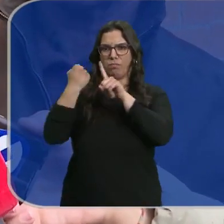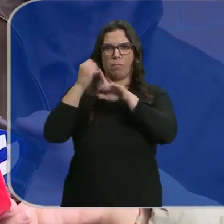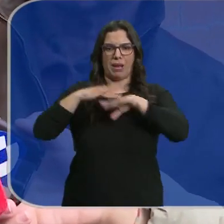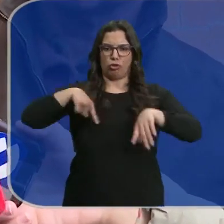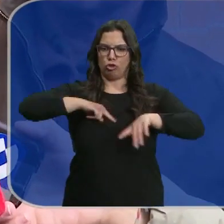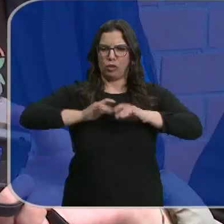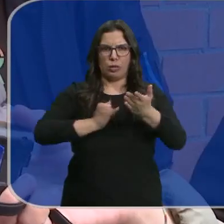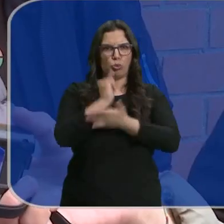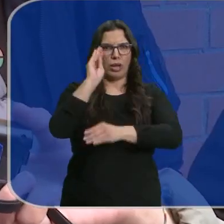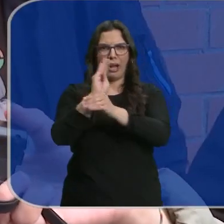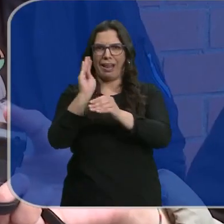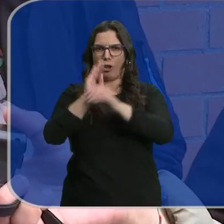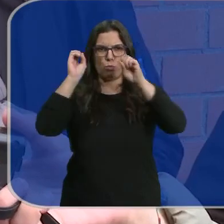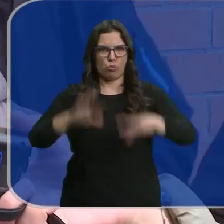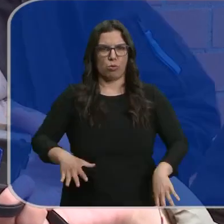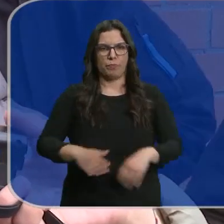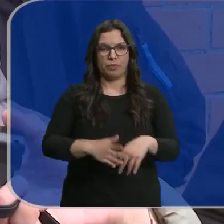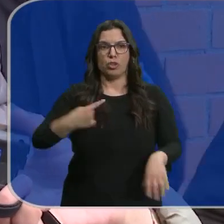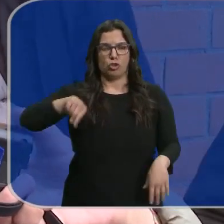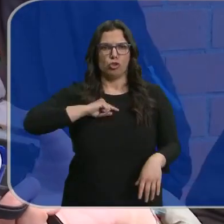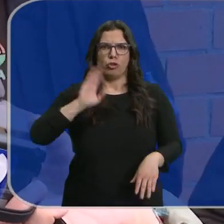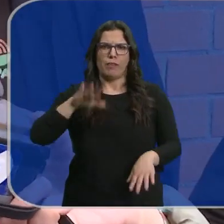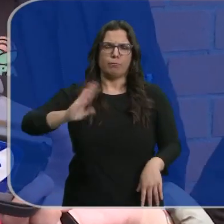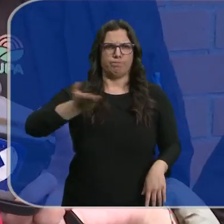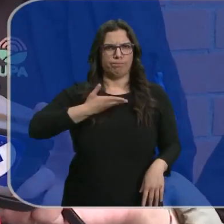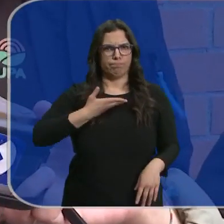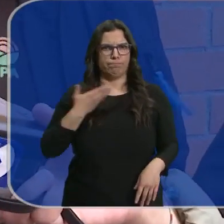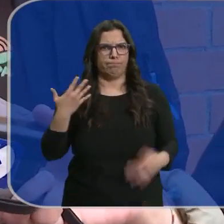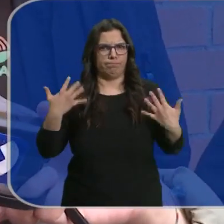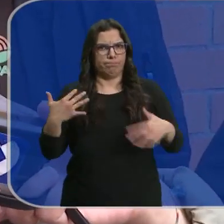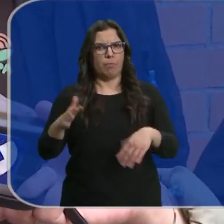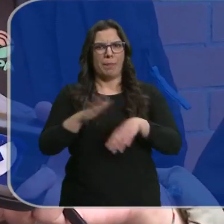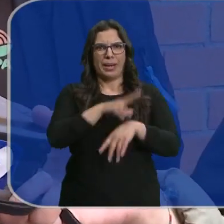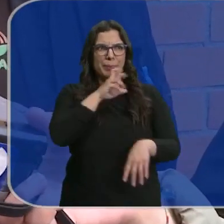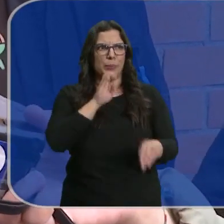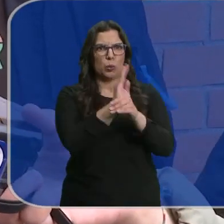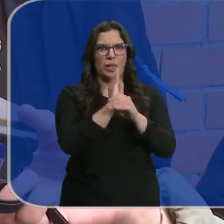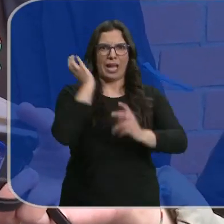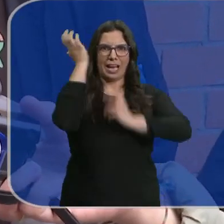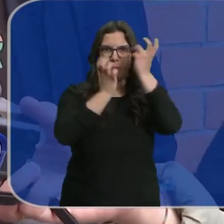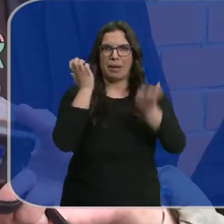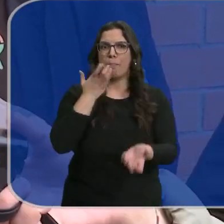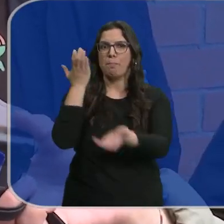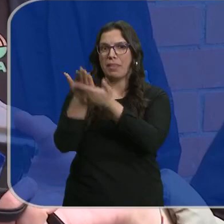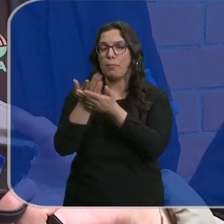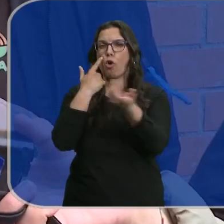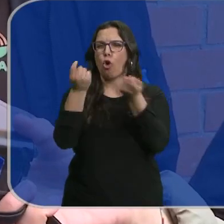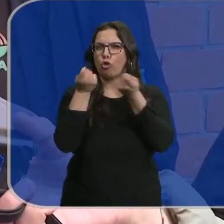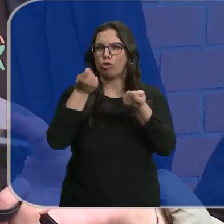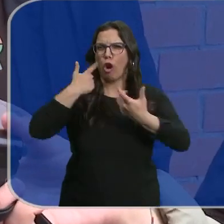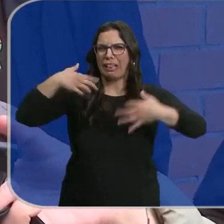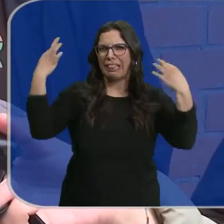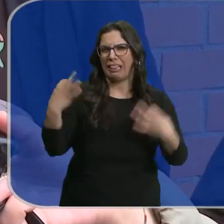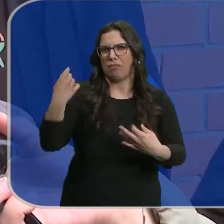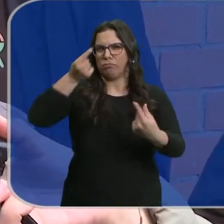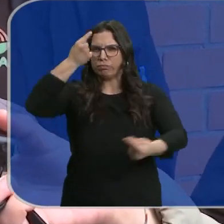a los agricultores y a los ganaderos. Estamos pagando un peaje muy alto por mantener todos estos animales. Pedimos un control provarcional exhaustivo.